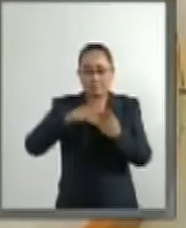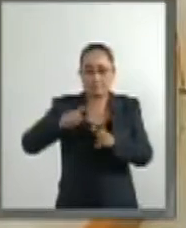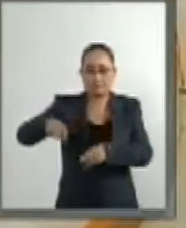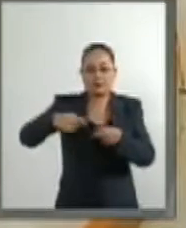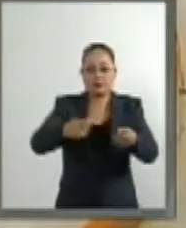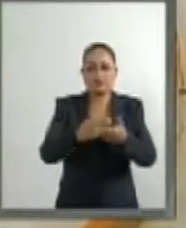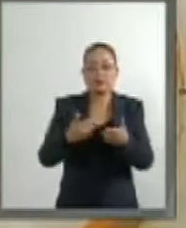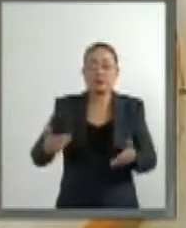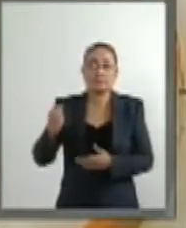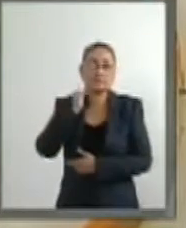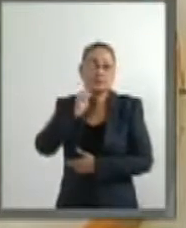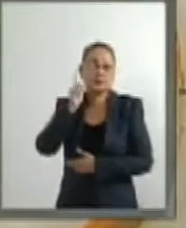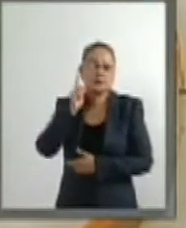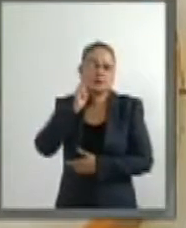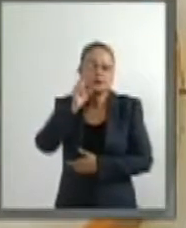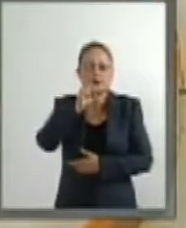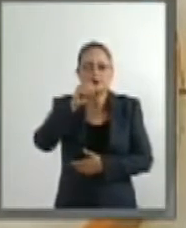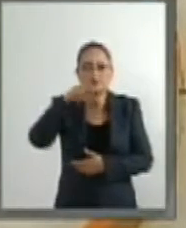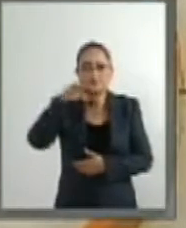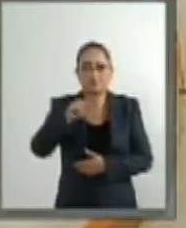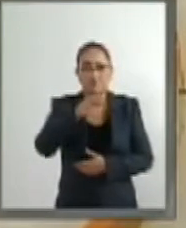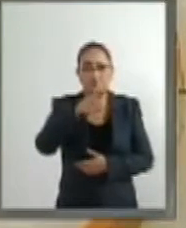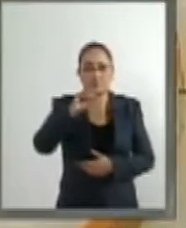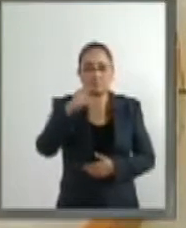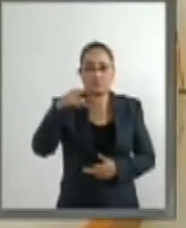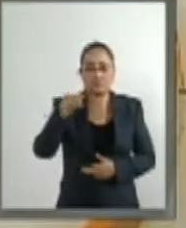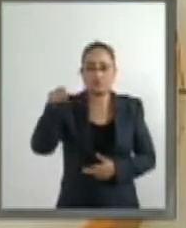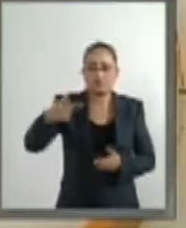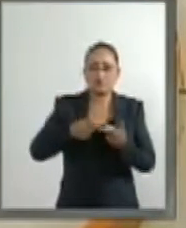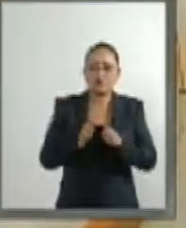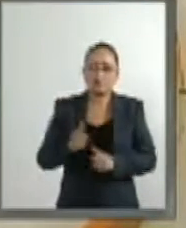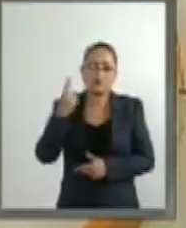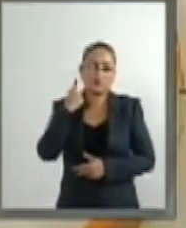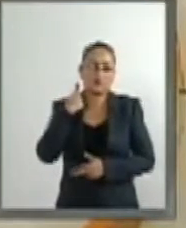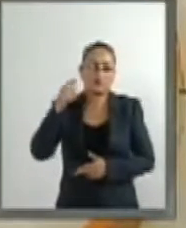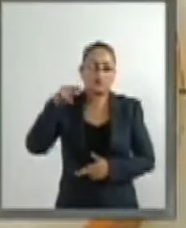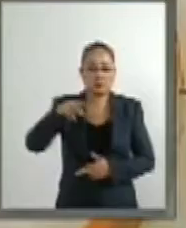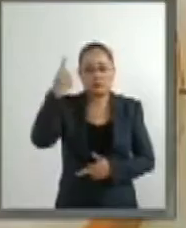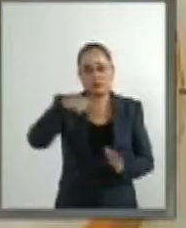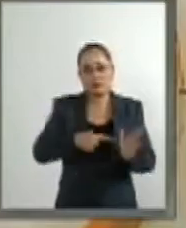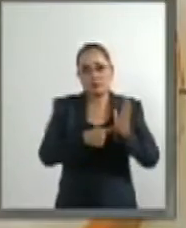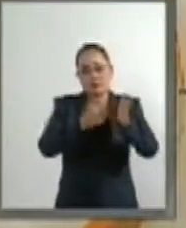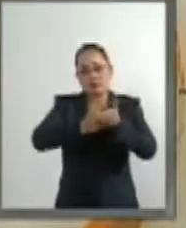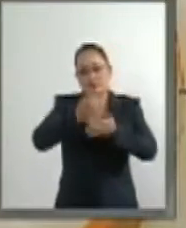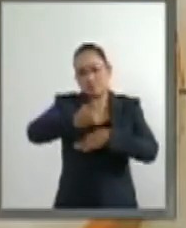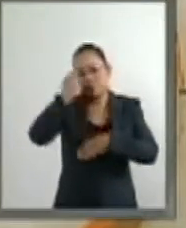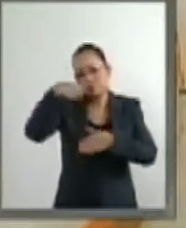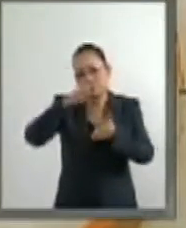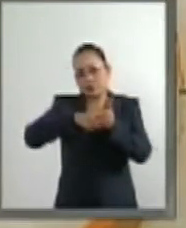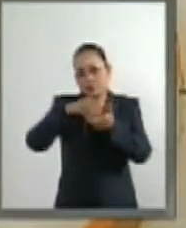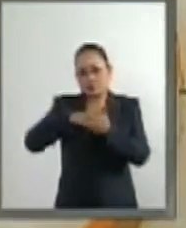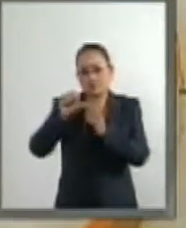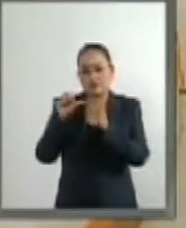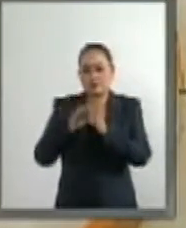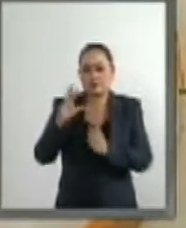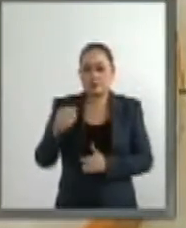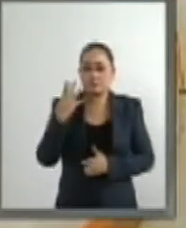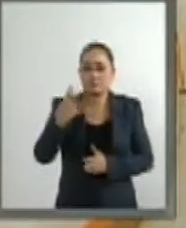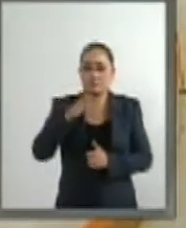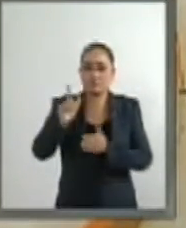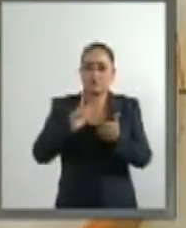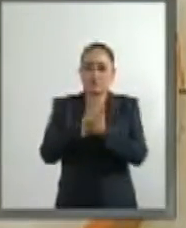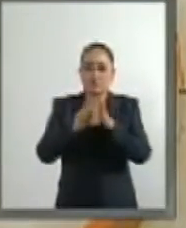de una la senadora suena rocha cosa el grupo parlamentario de acción nacional para presentar un proyecto de decreto por el se reforma el artículo 54 de la ley de